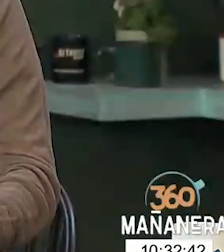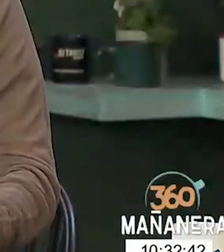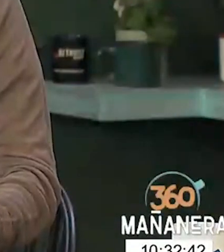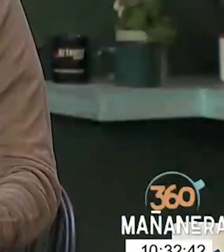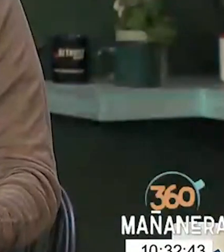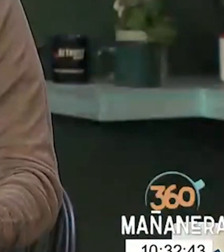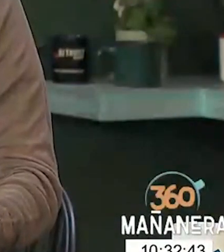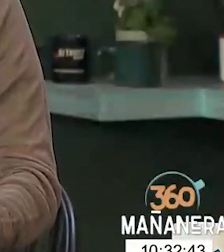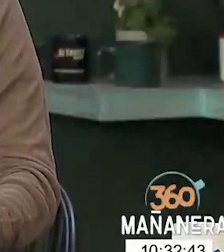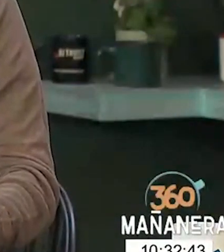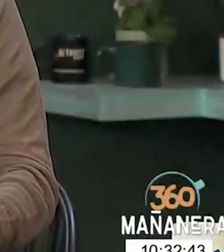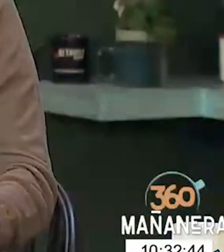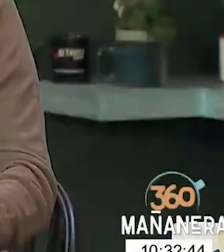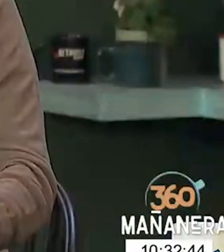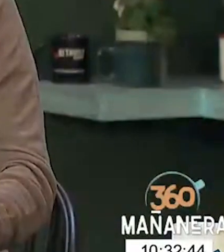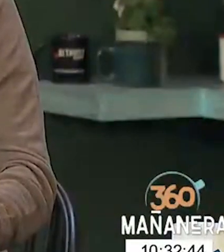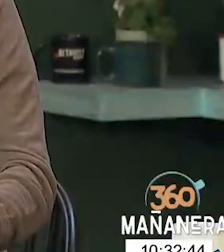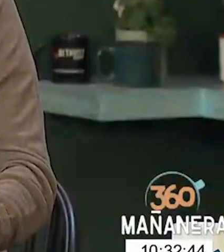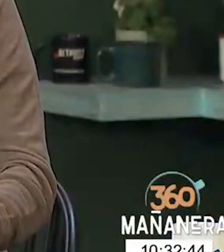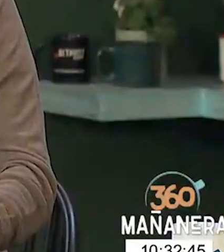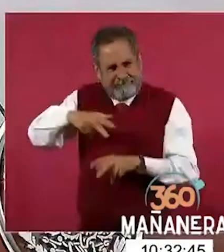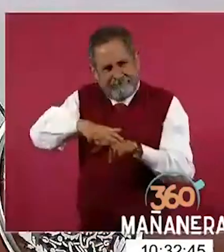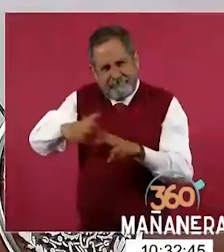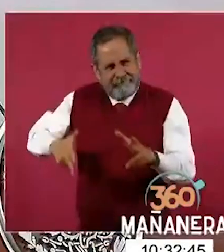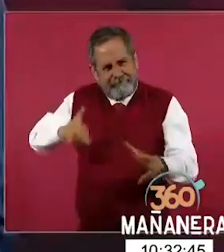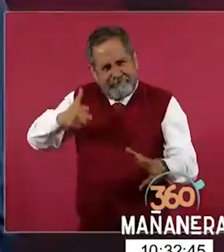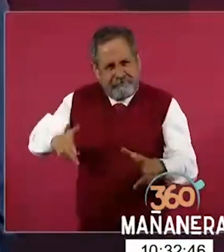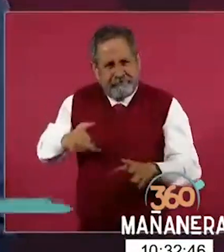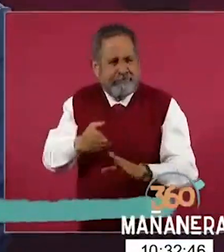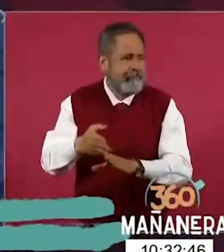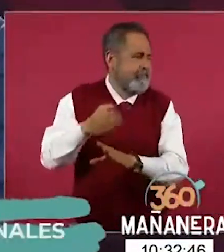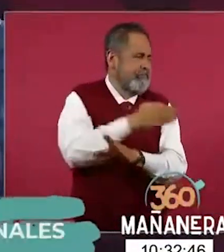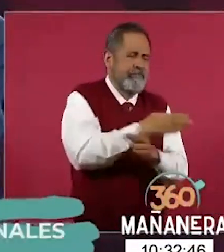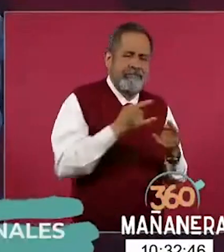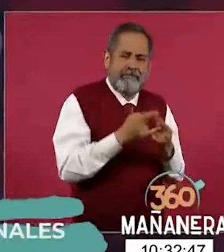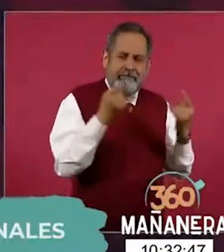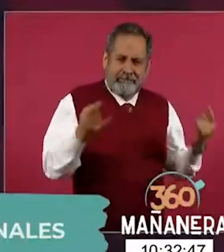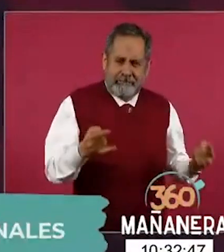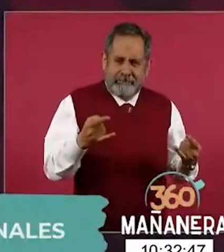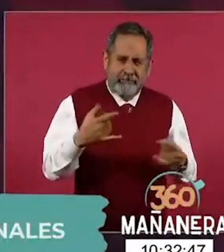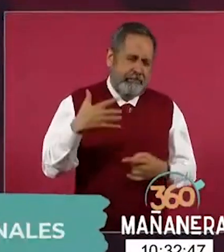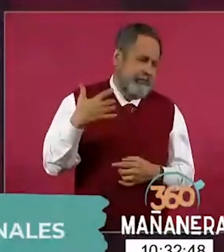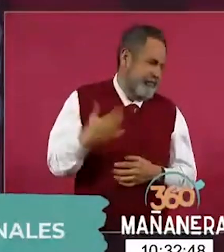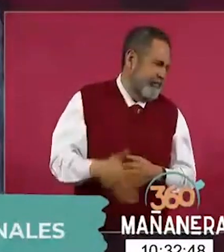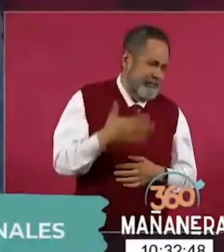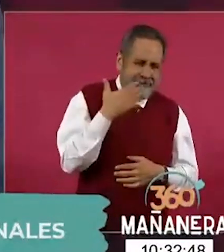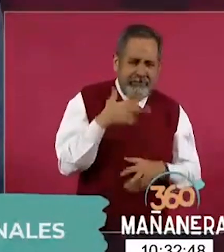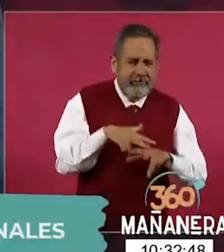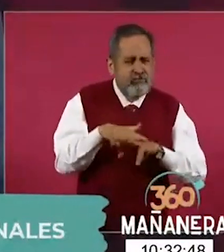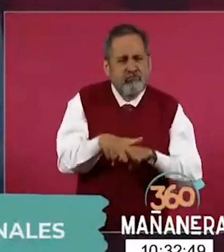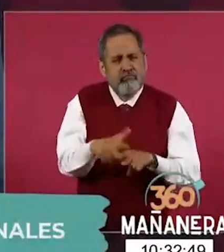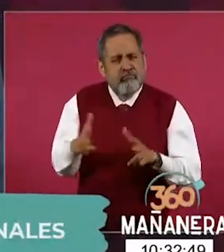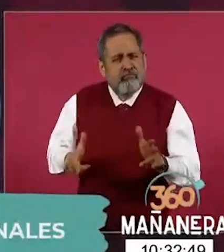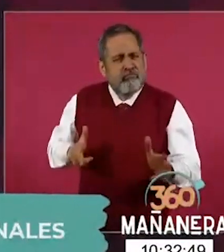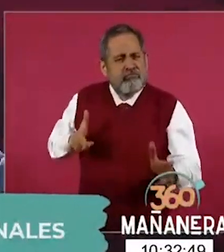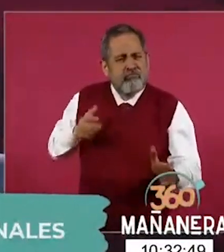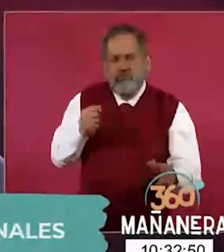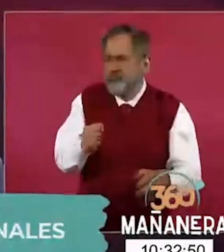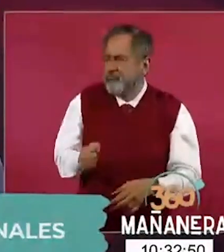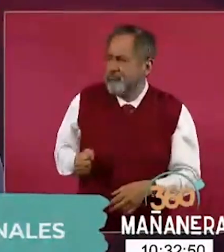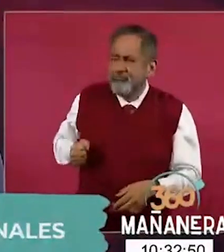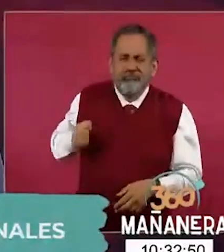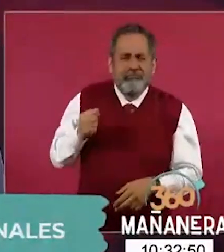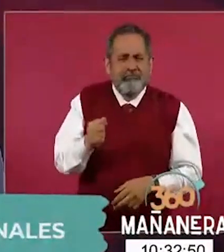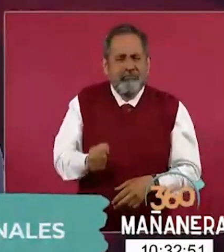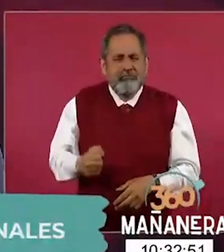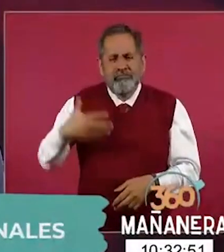que esto implica para todos nosotros la historia del ferrocarril en México es